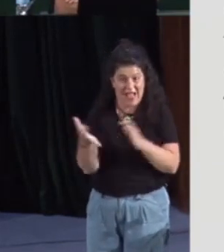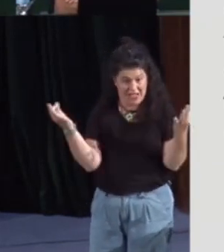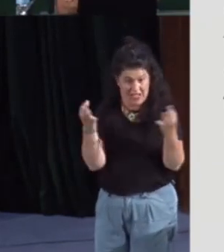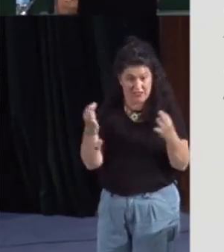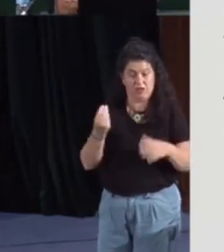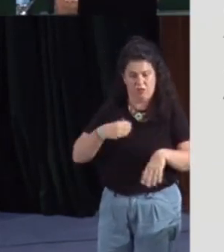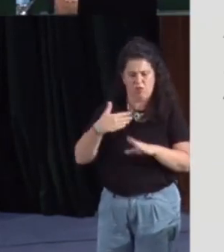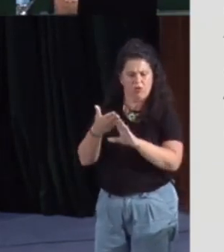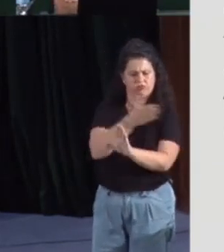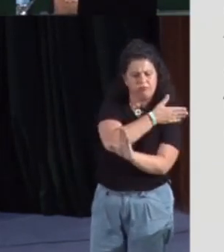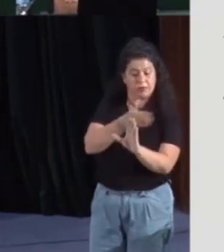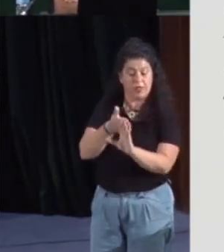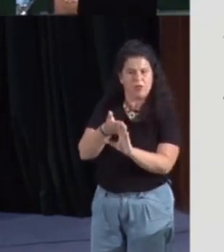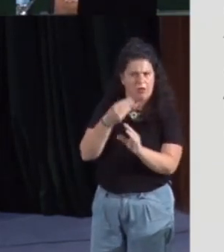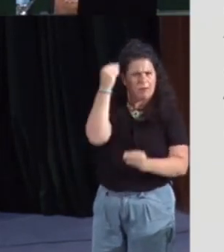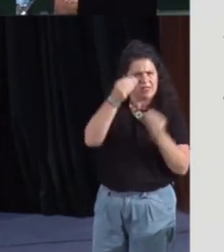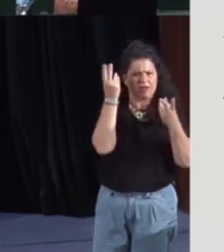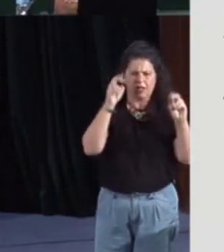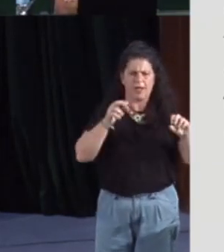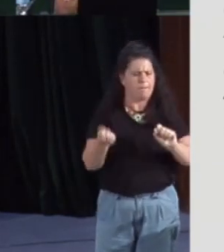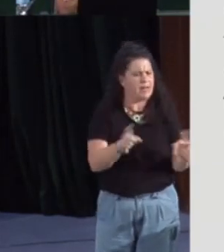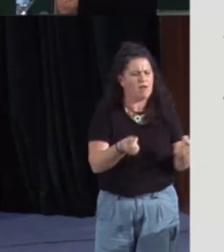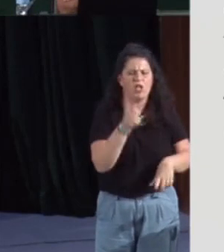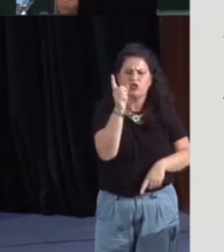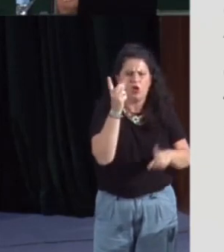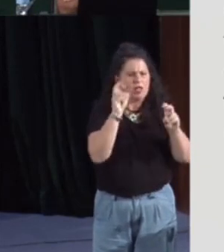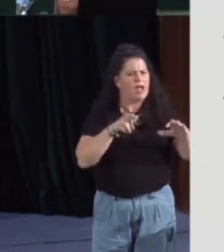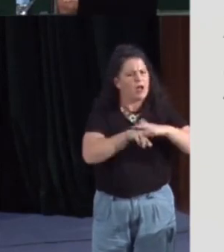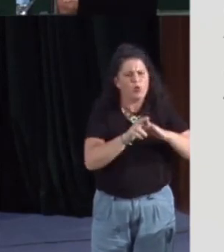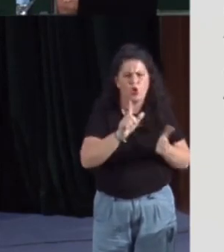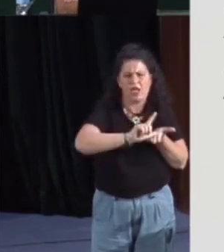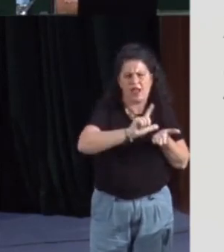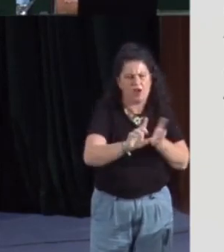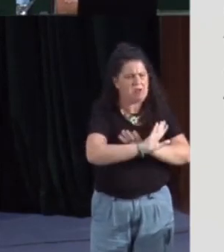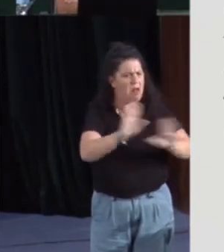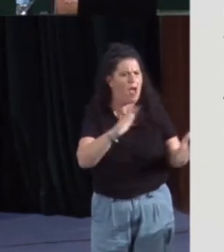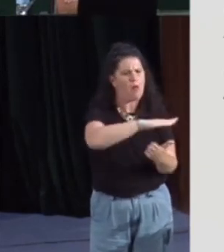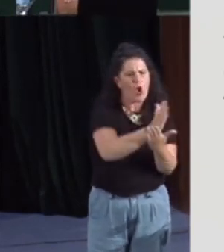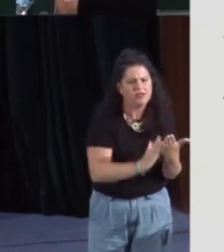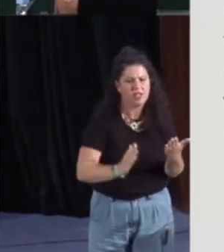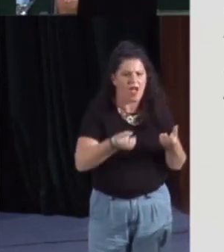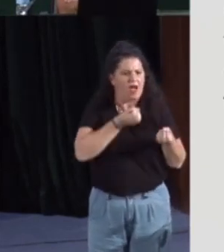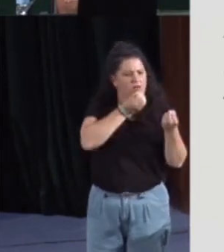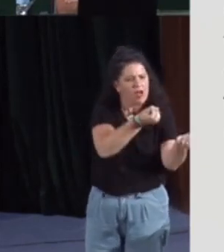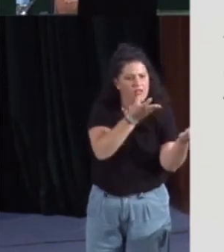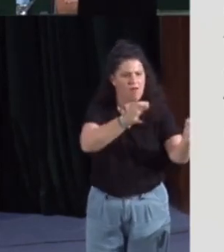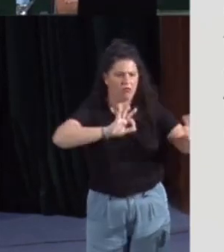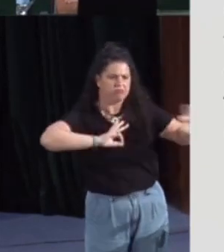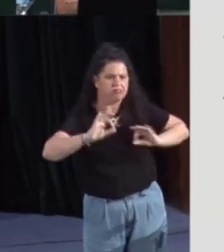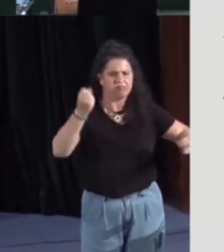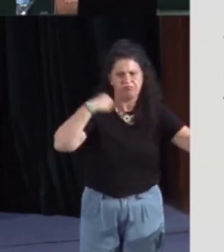and Johnson, el concepto de metáfora se modifica y pasa de ser una metáfora